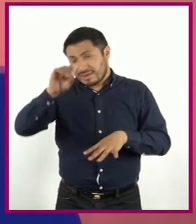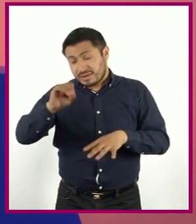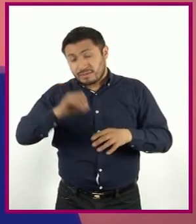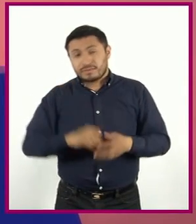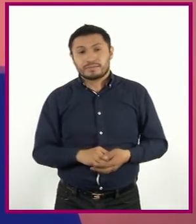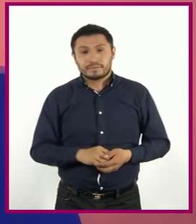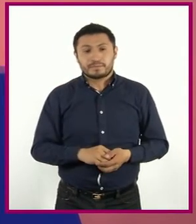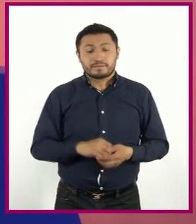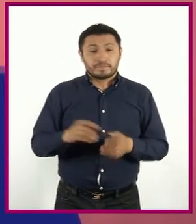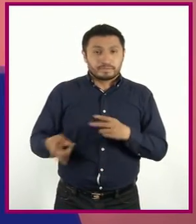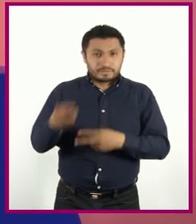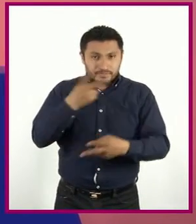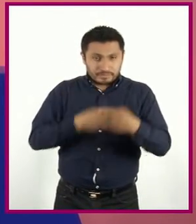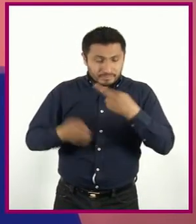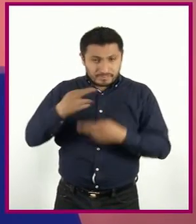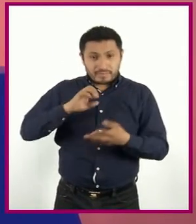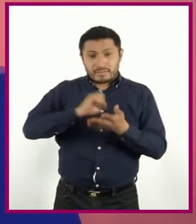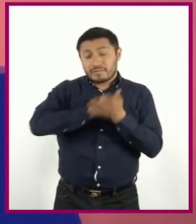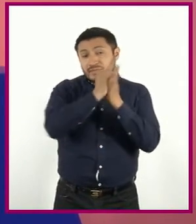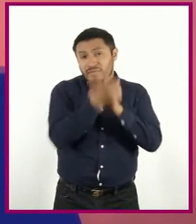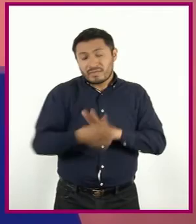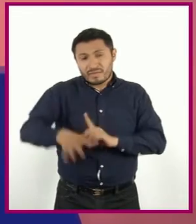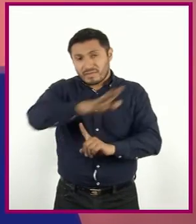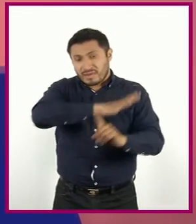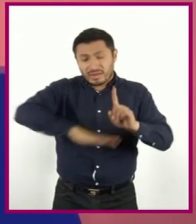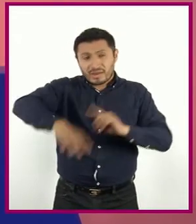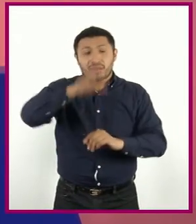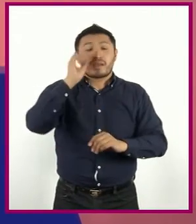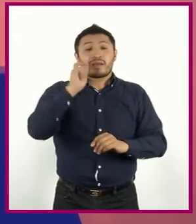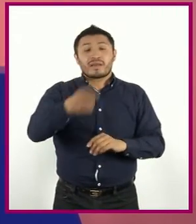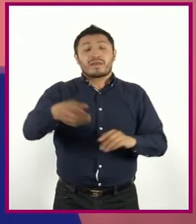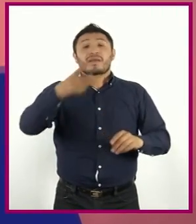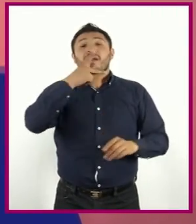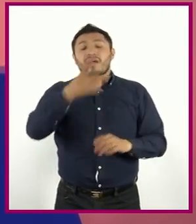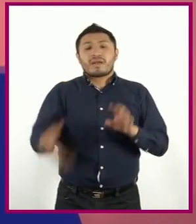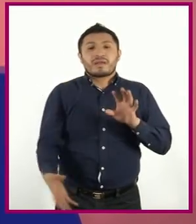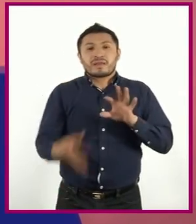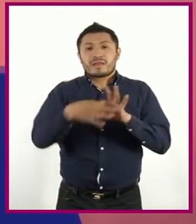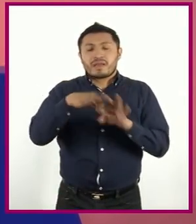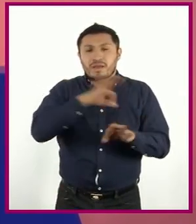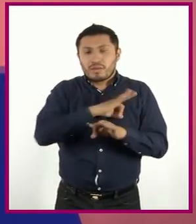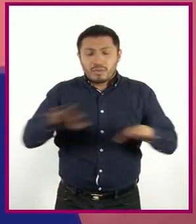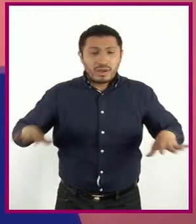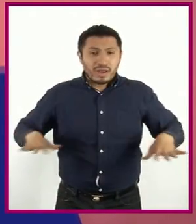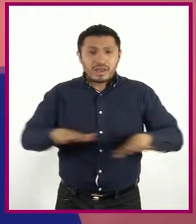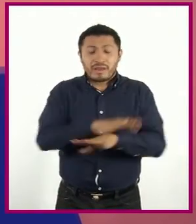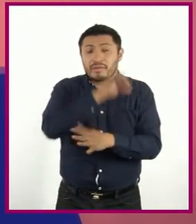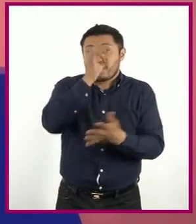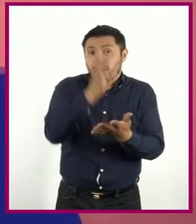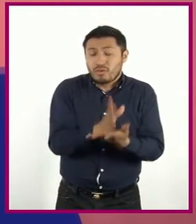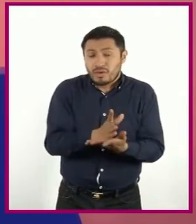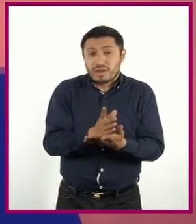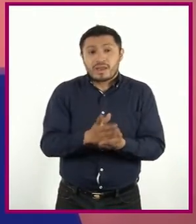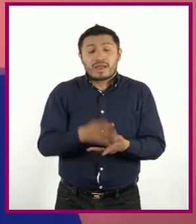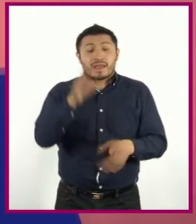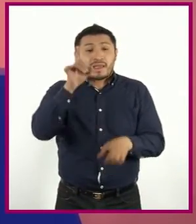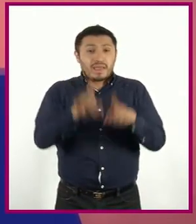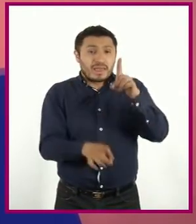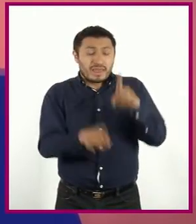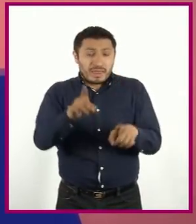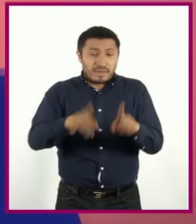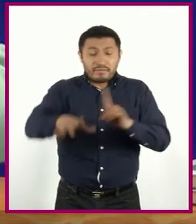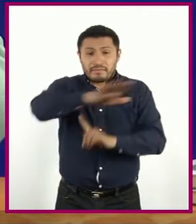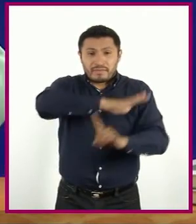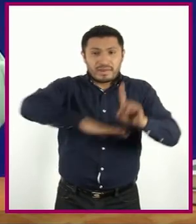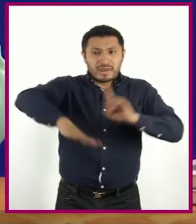Volviendo a la sinonimia contextual son los términos relacionados que pueden sustituirse únicamente en determinados